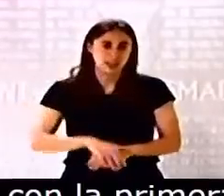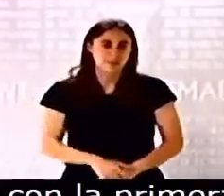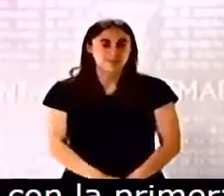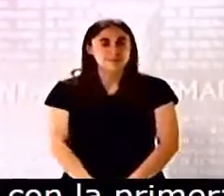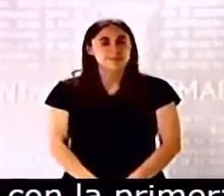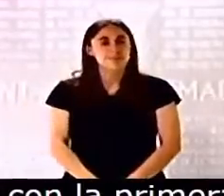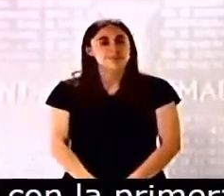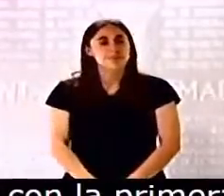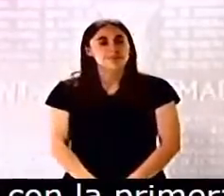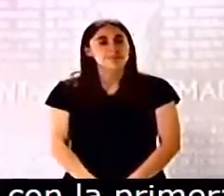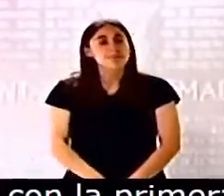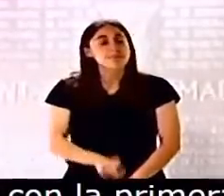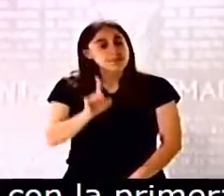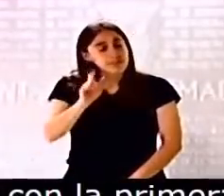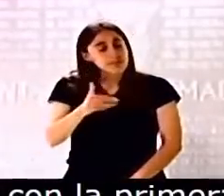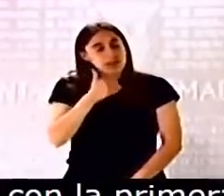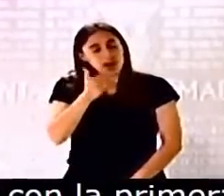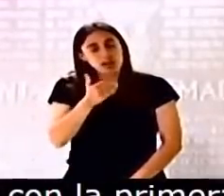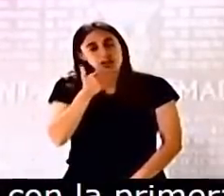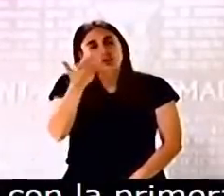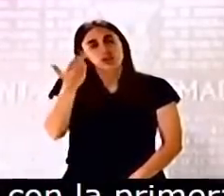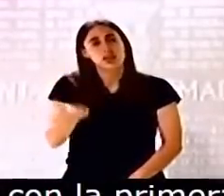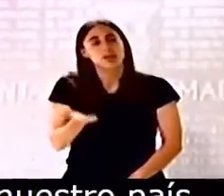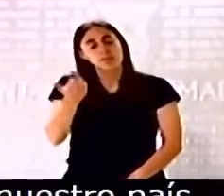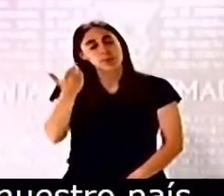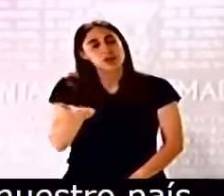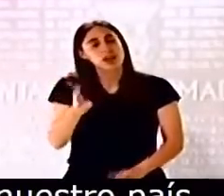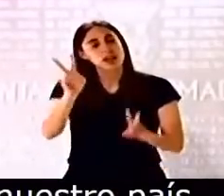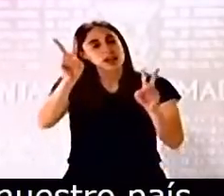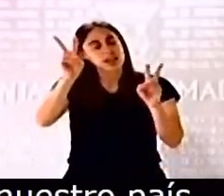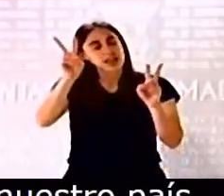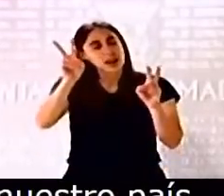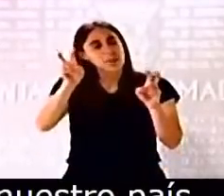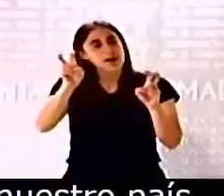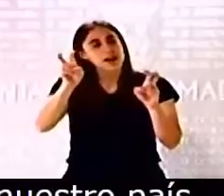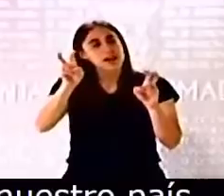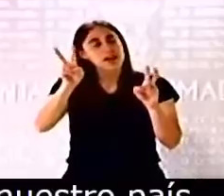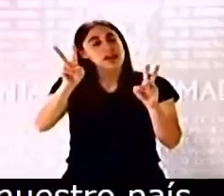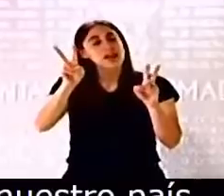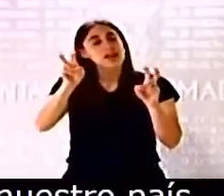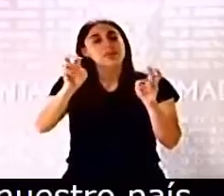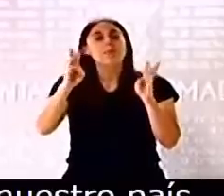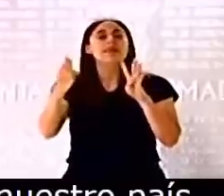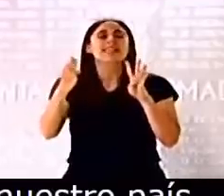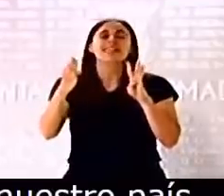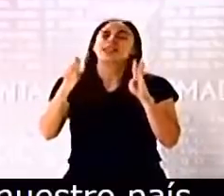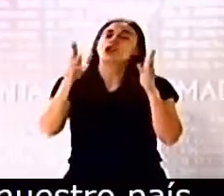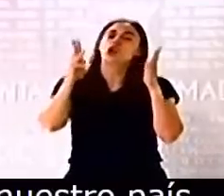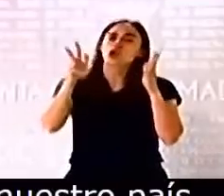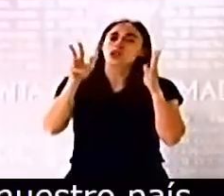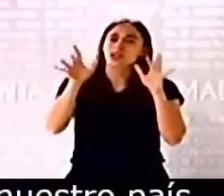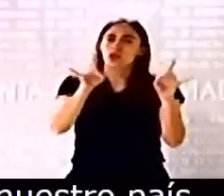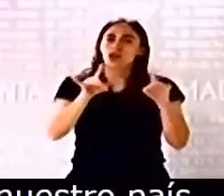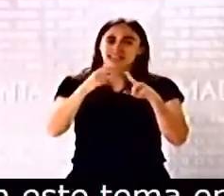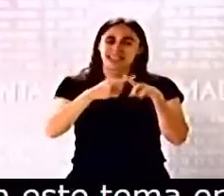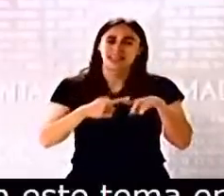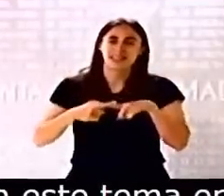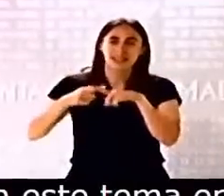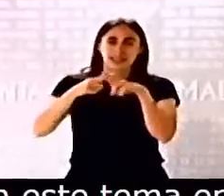Ha habido un hecho muy importante también en relación con este tema en el Pleno del Consejo Interterritorial del Sistema Nacional de